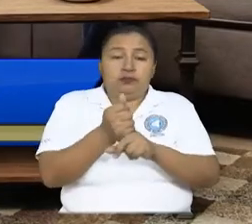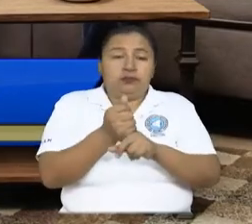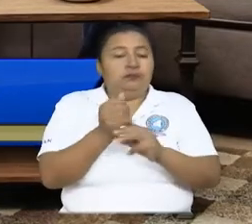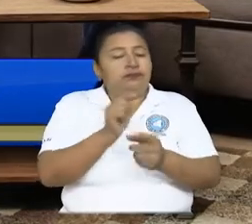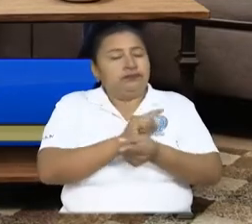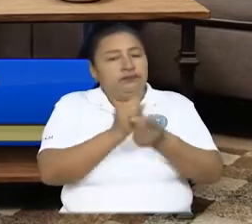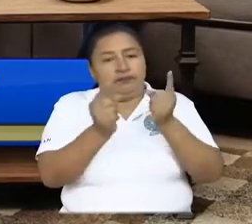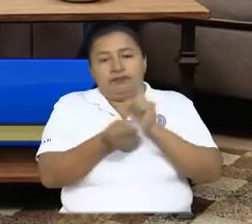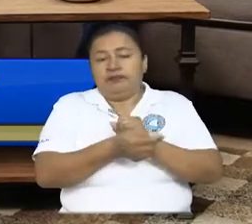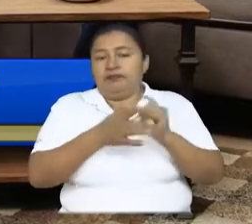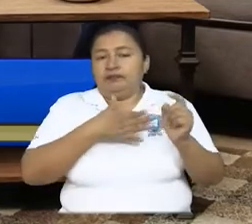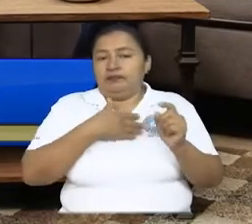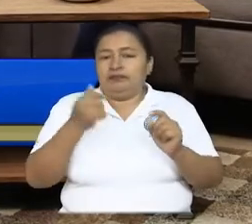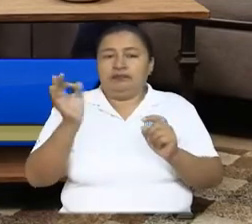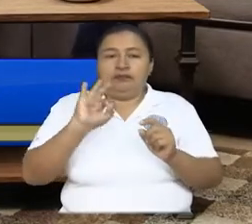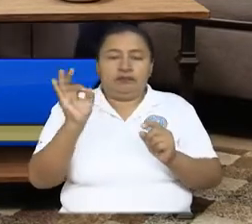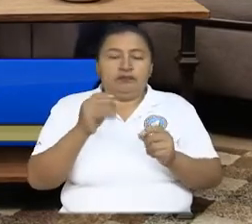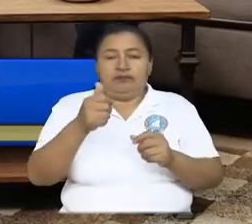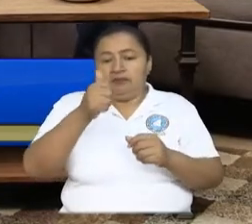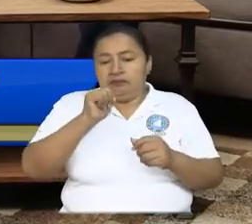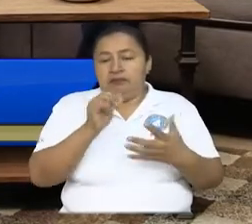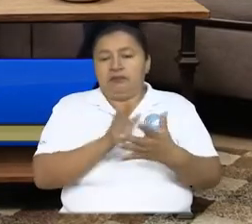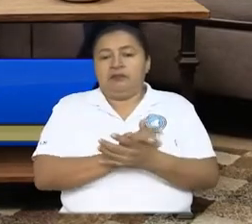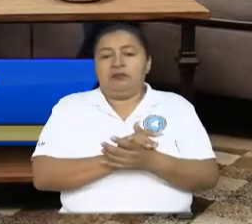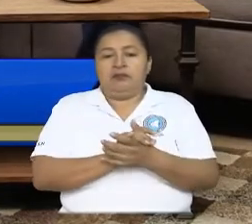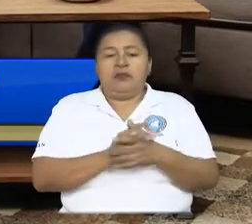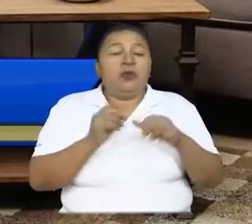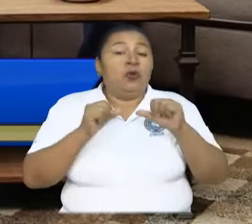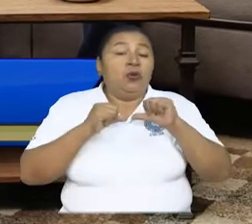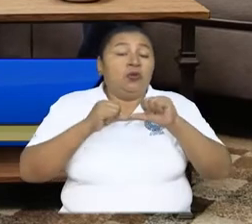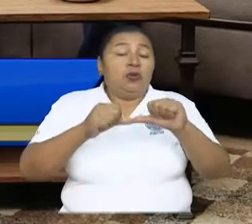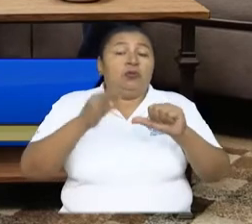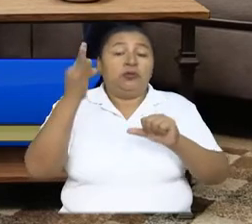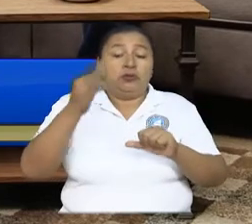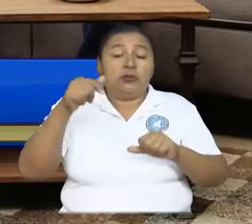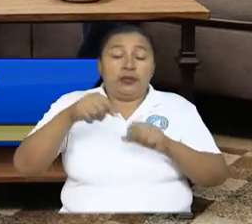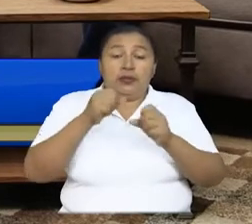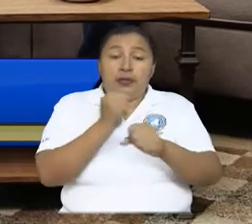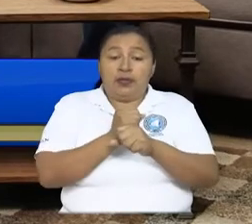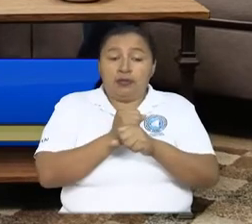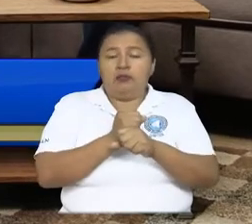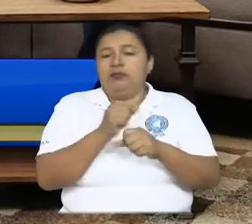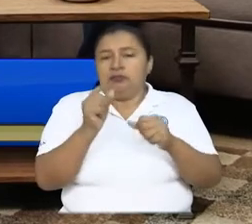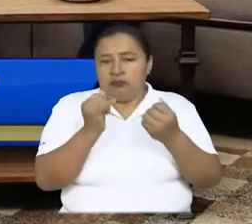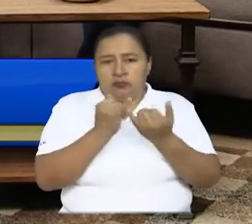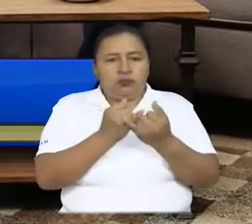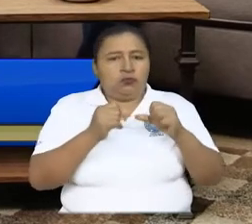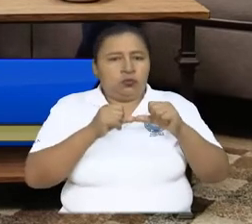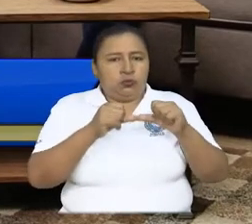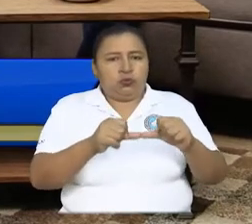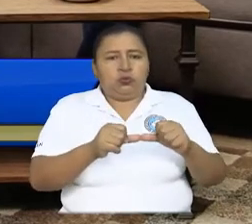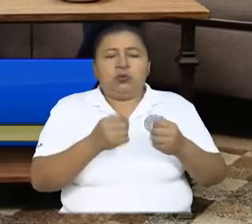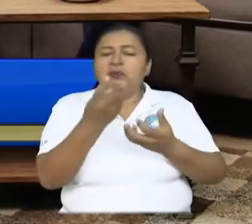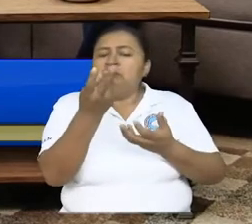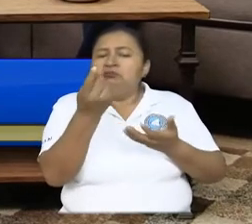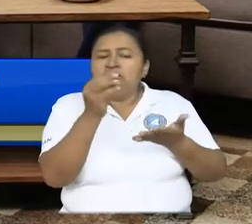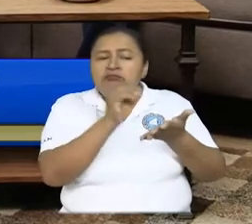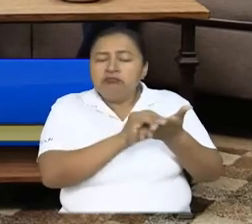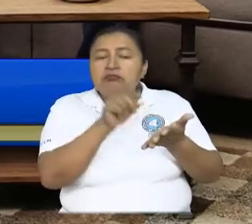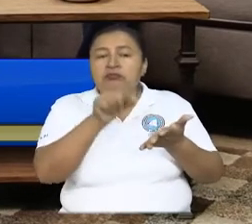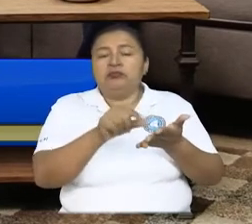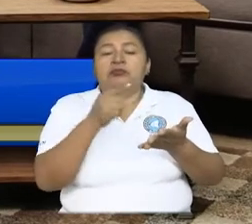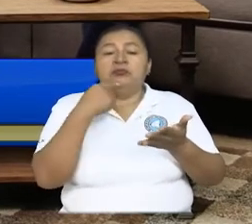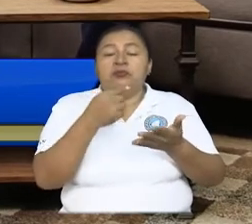mejorar los hábitos seguimos asegurando este año el censo nutricional en niños de la primera